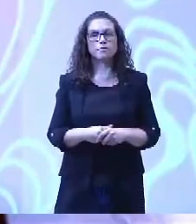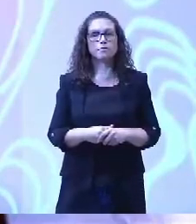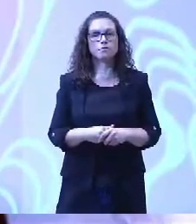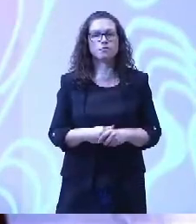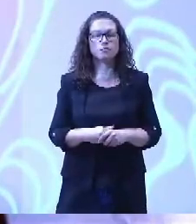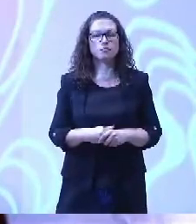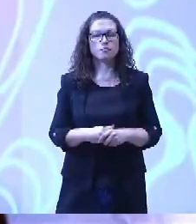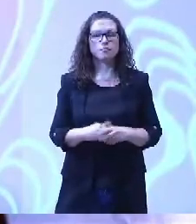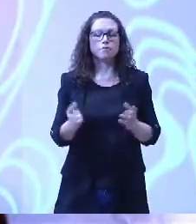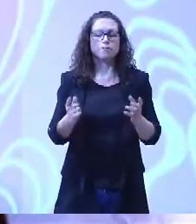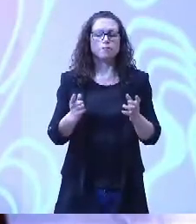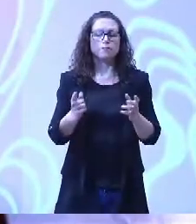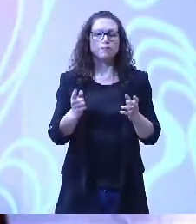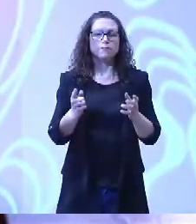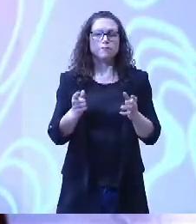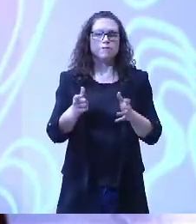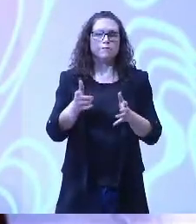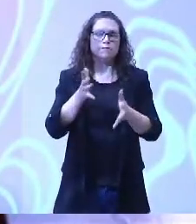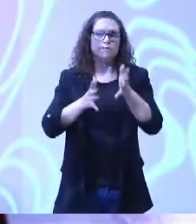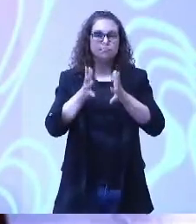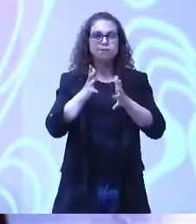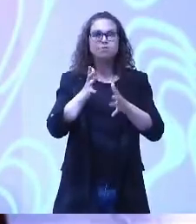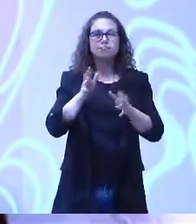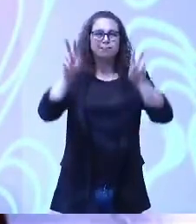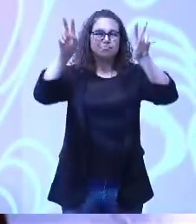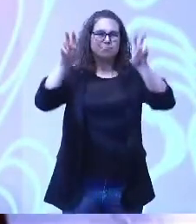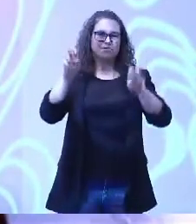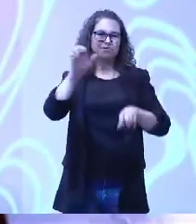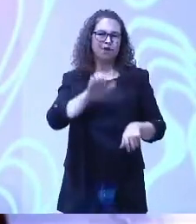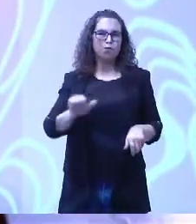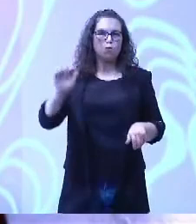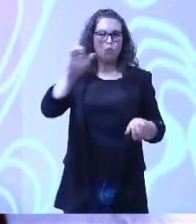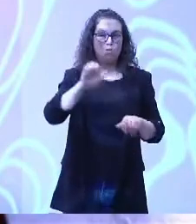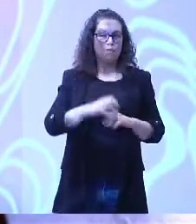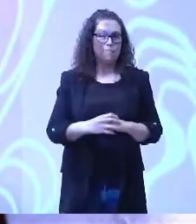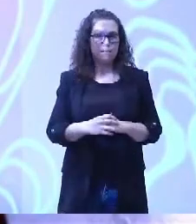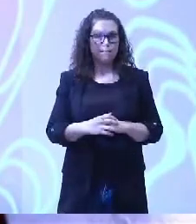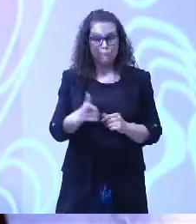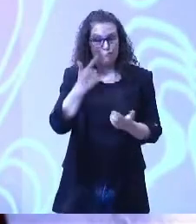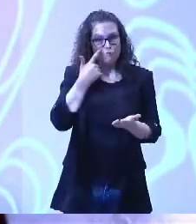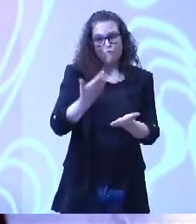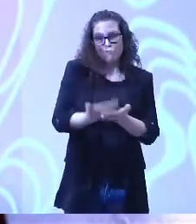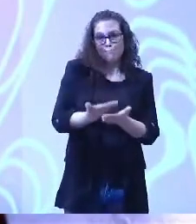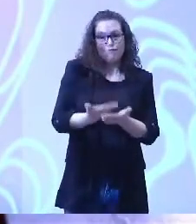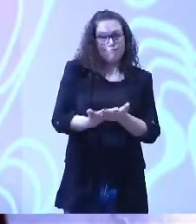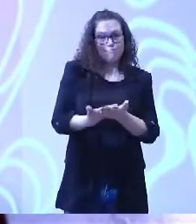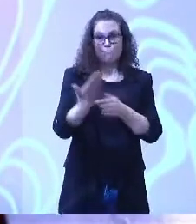Y volviendo a Europa, compañeros y compañeras, esto es lo que representa Europa y por eso la temen.